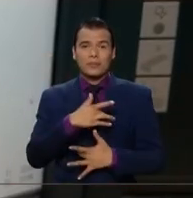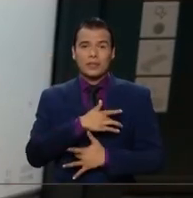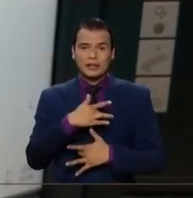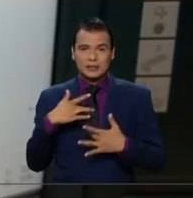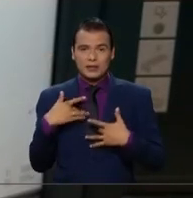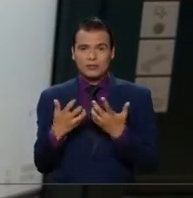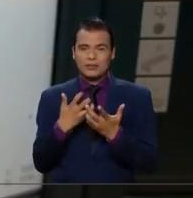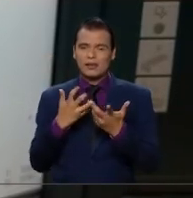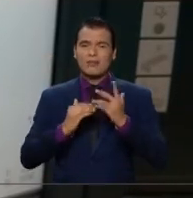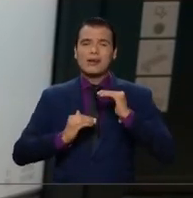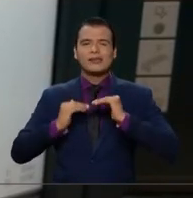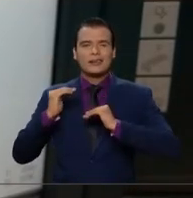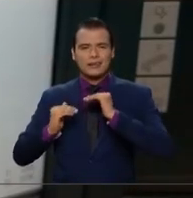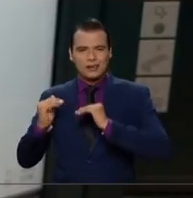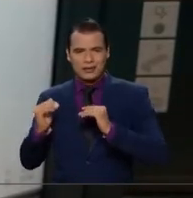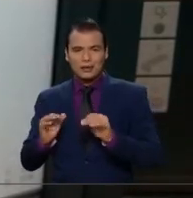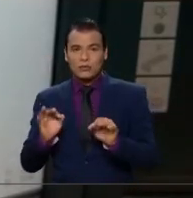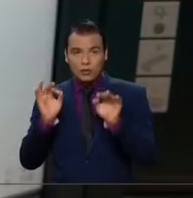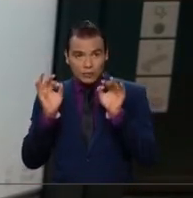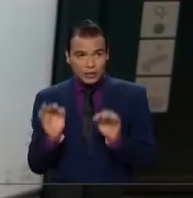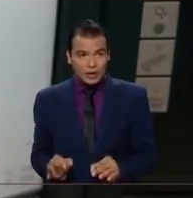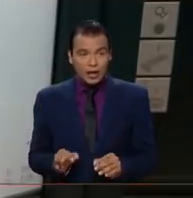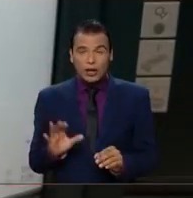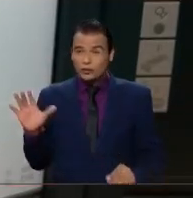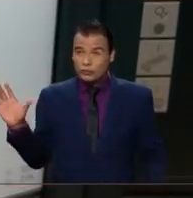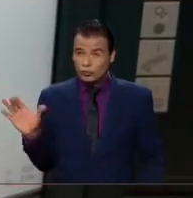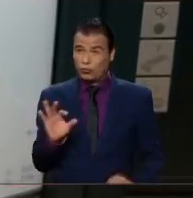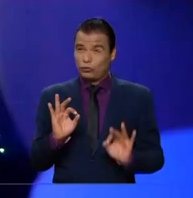los resultados no son iguales en todo el país.